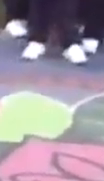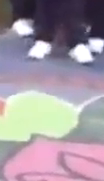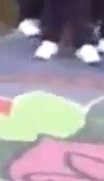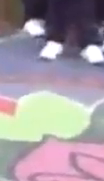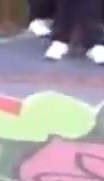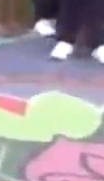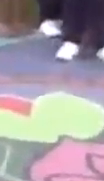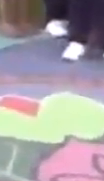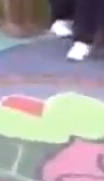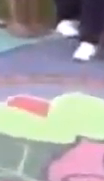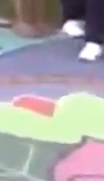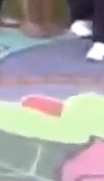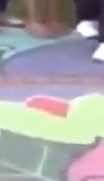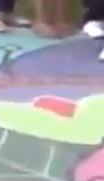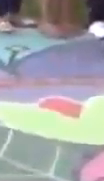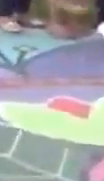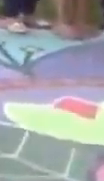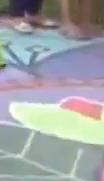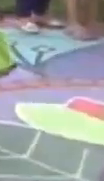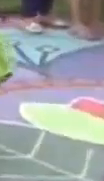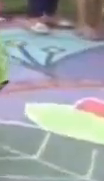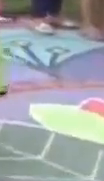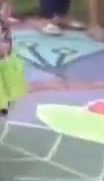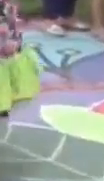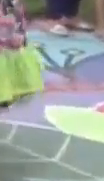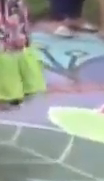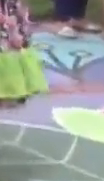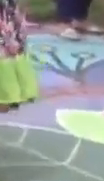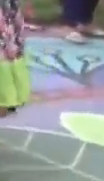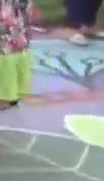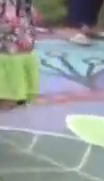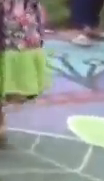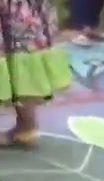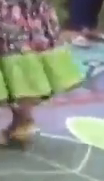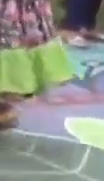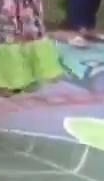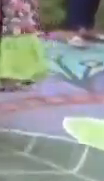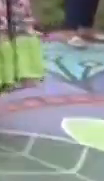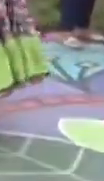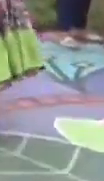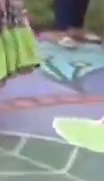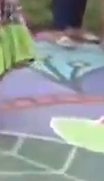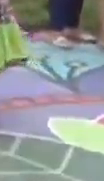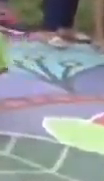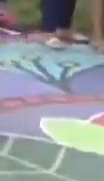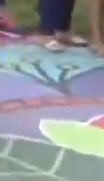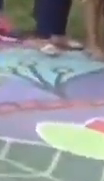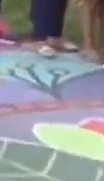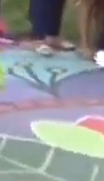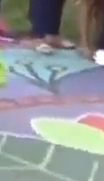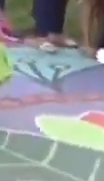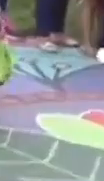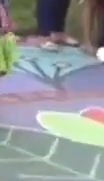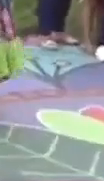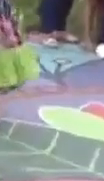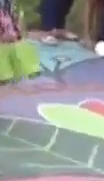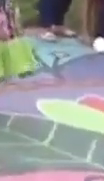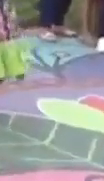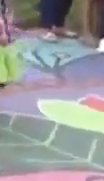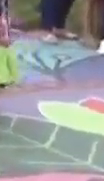este momento histórico, recibiendo al primer mandatario nacional con actos culturales, bailes típicos